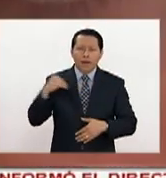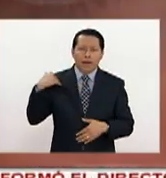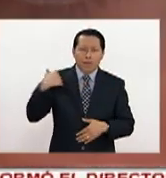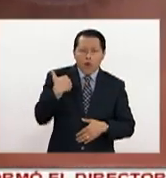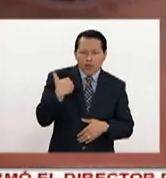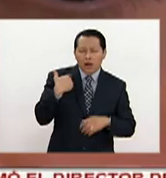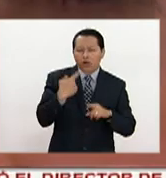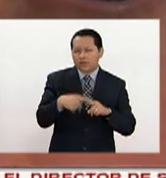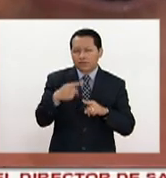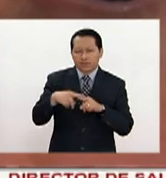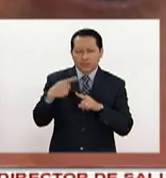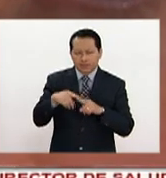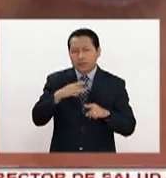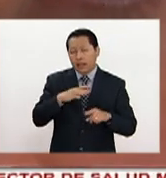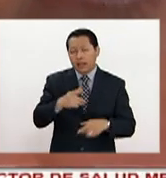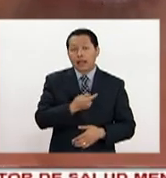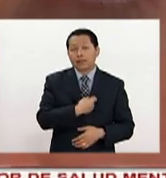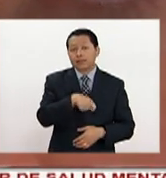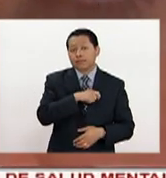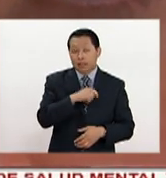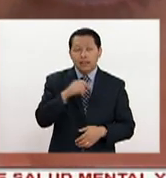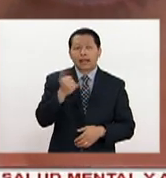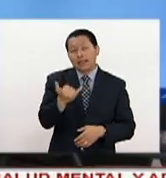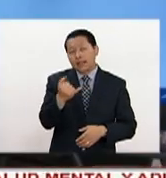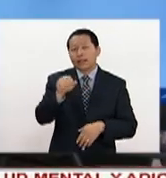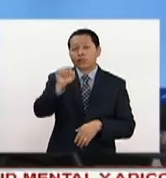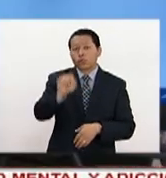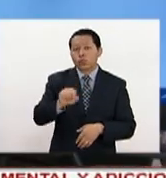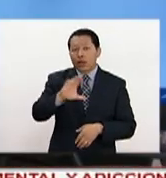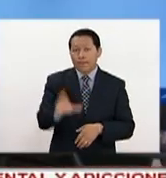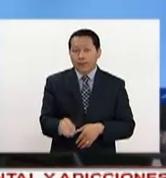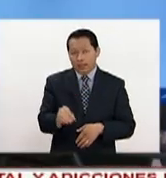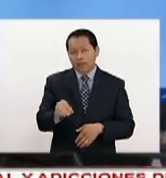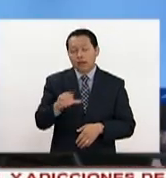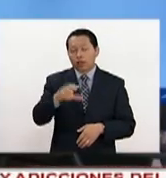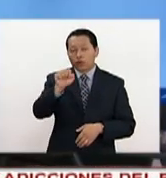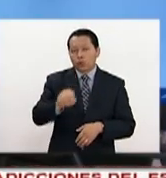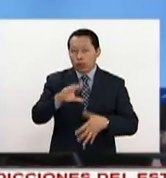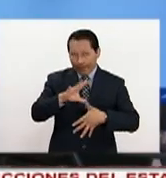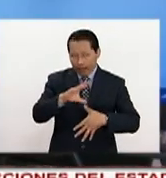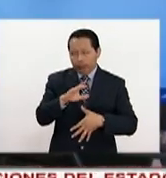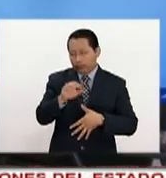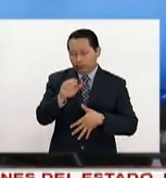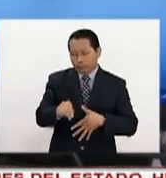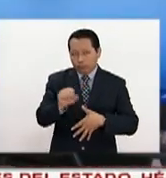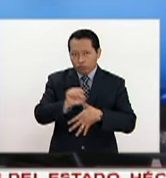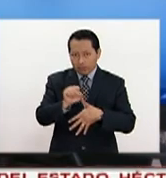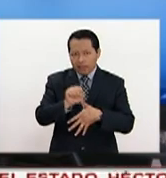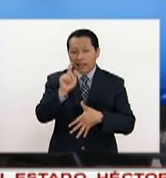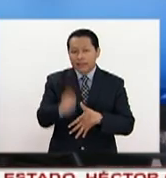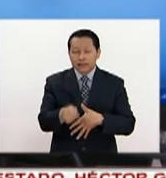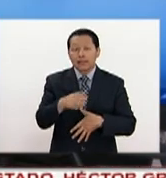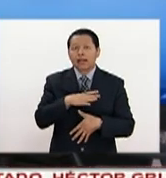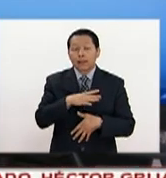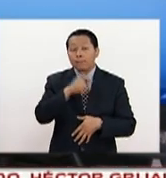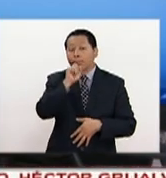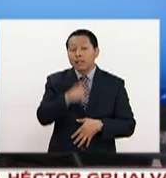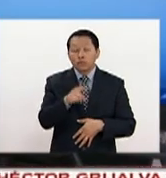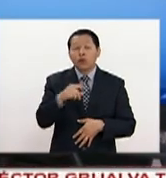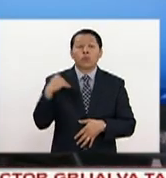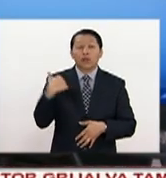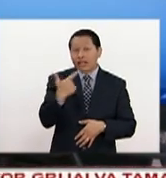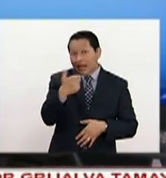escorts que operan desde España y Sudamérica. De acuerdo a la dependencia, estos sitios operan de manera similar al que reclutó a las